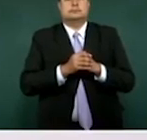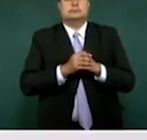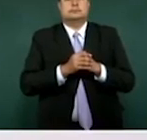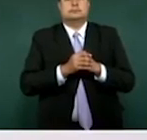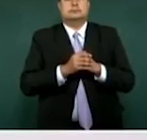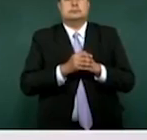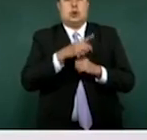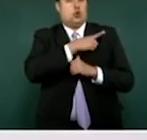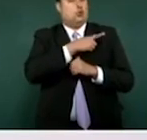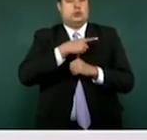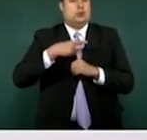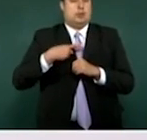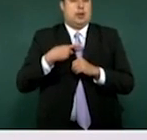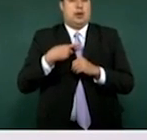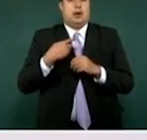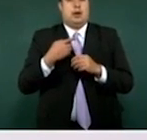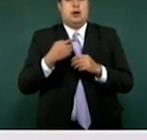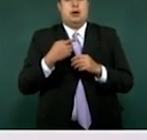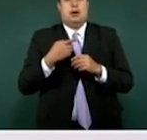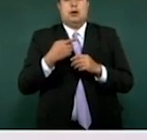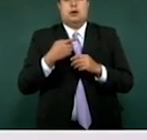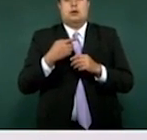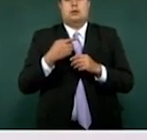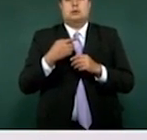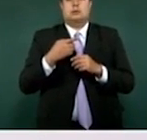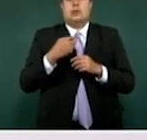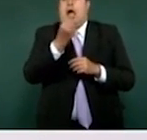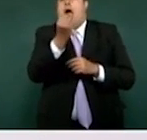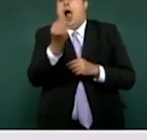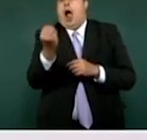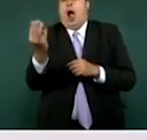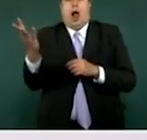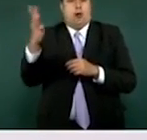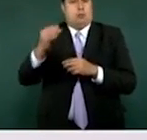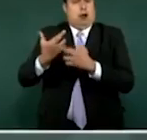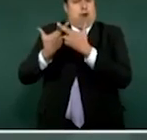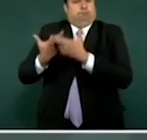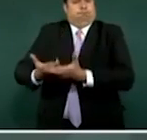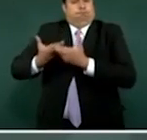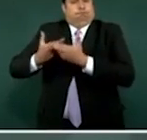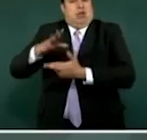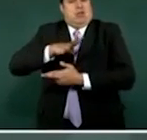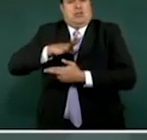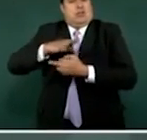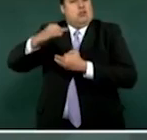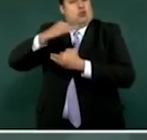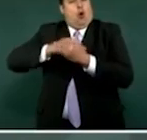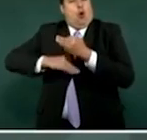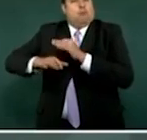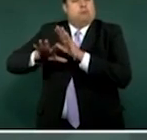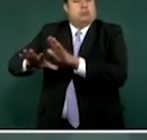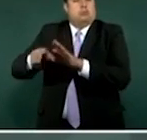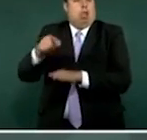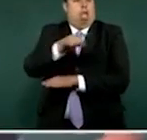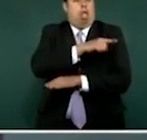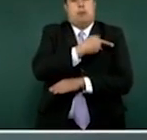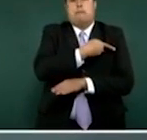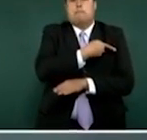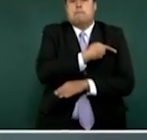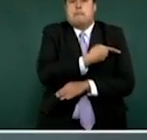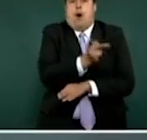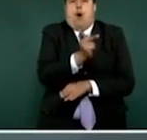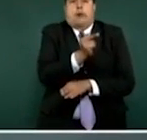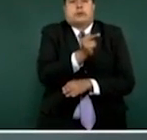una sociedad donde unos cuantos lo tienen todo y la mayoría carece hasta de lo